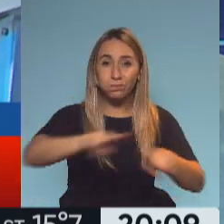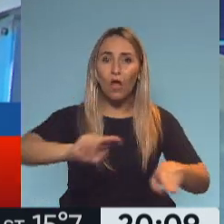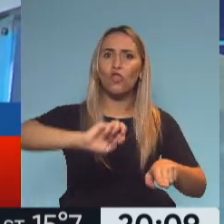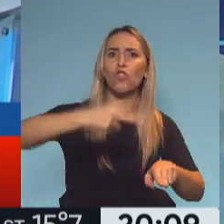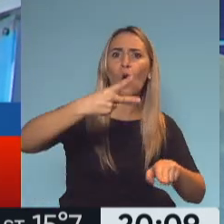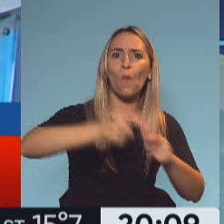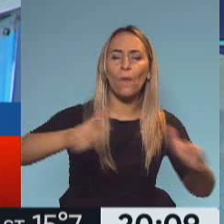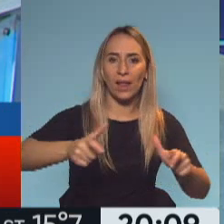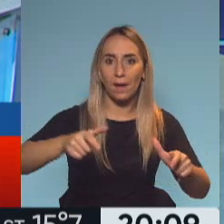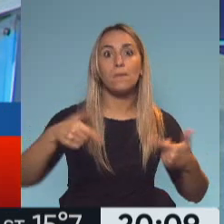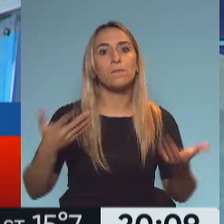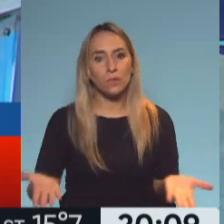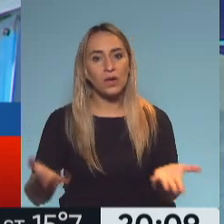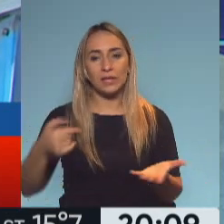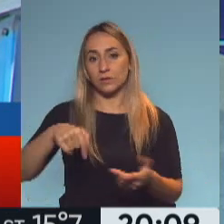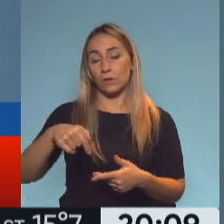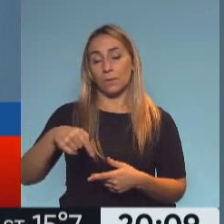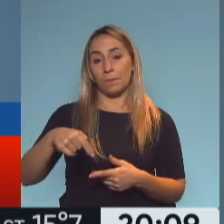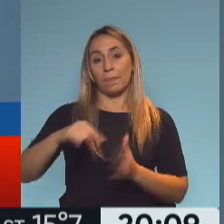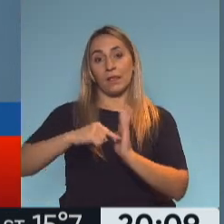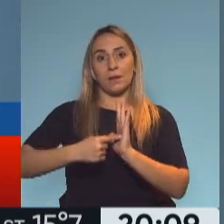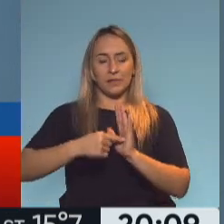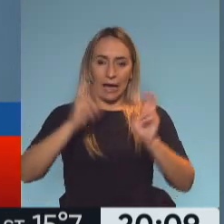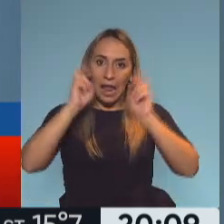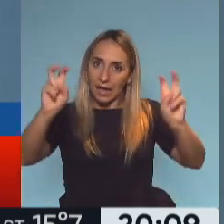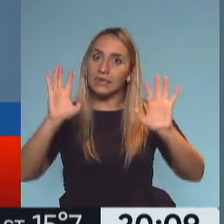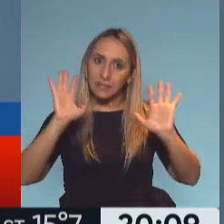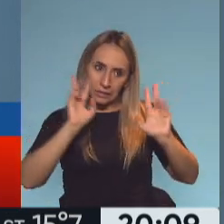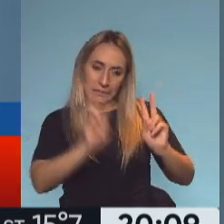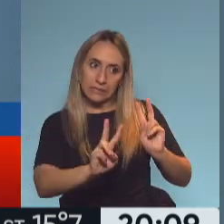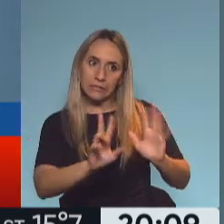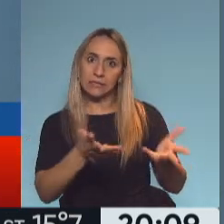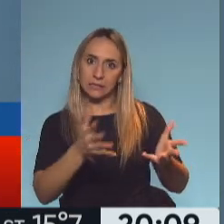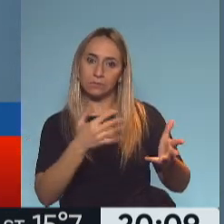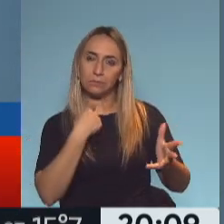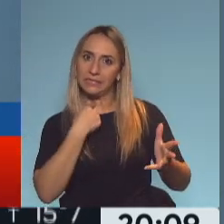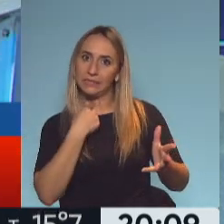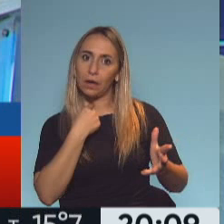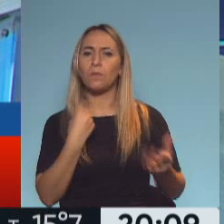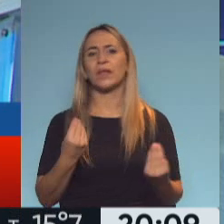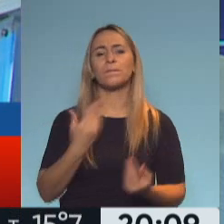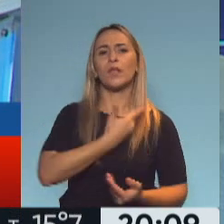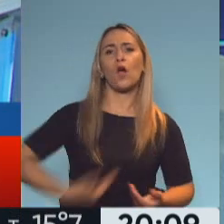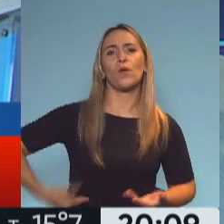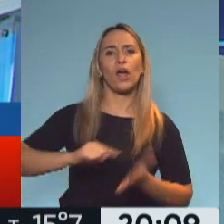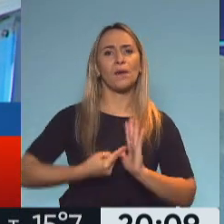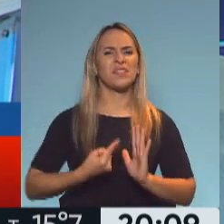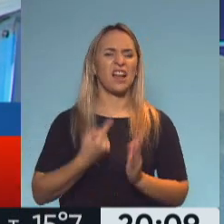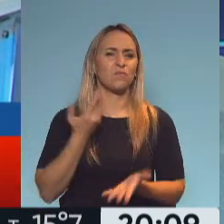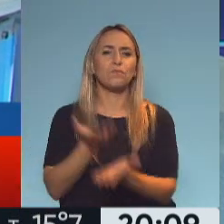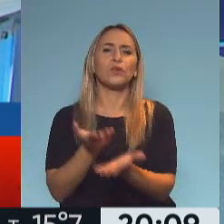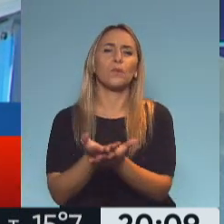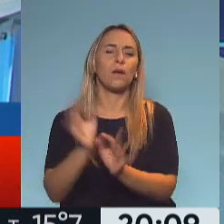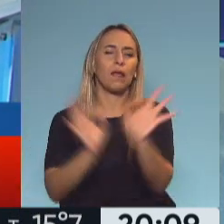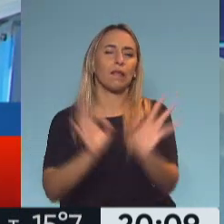número que hoy encendió las alertas en la Ciudad de Buenos Aires porque... ¿qué es lo que plantean en la Ciudad de Buenos Aires? Ellos plantean una estrategia que es